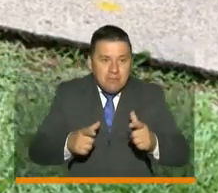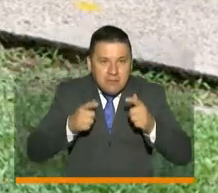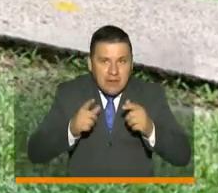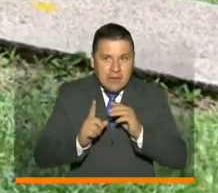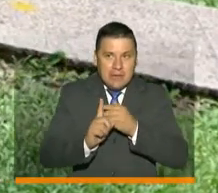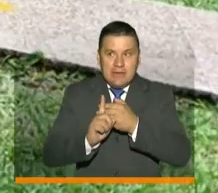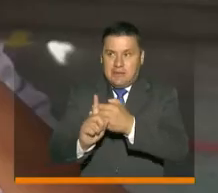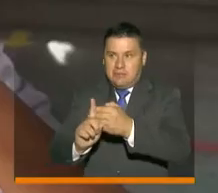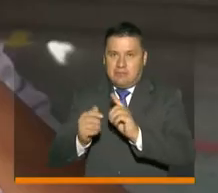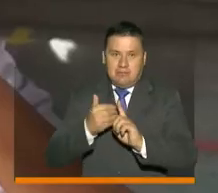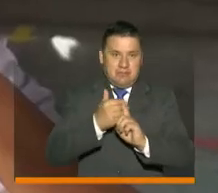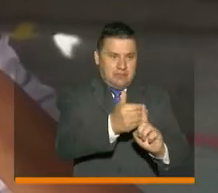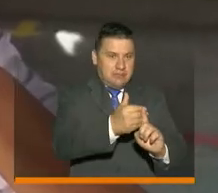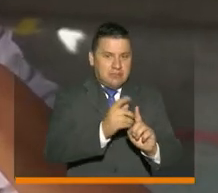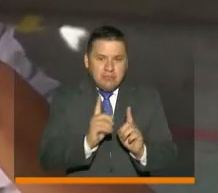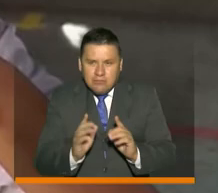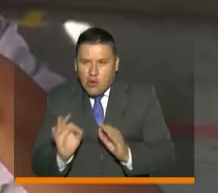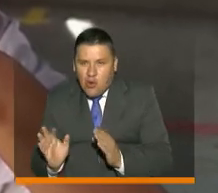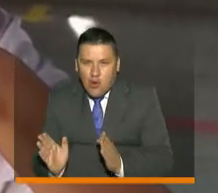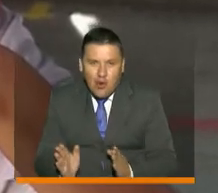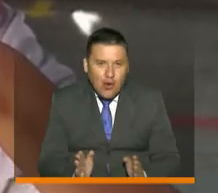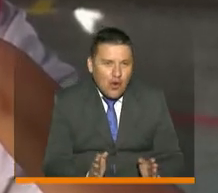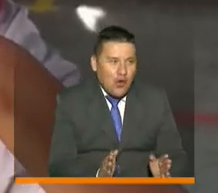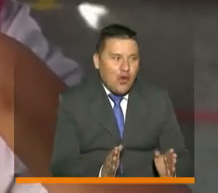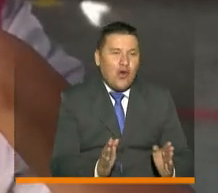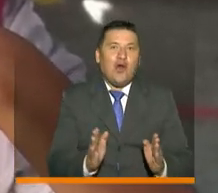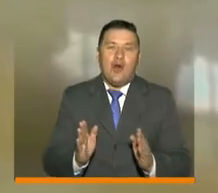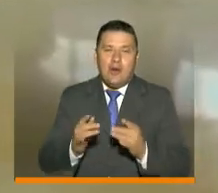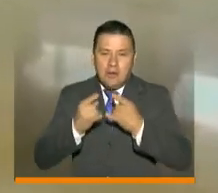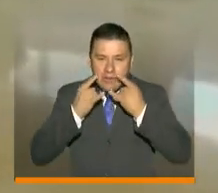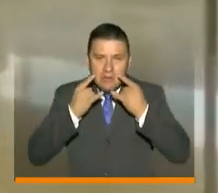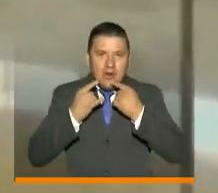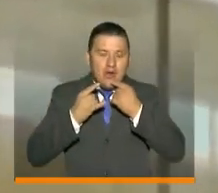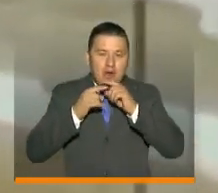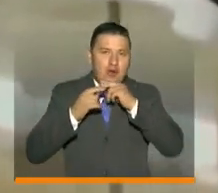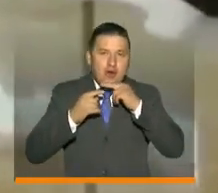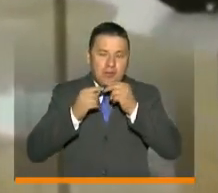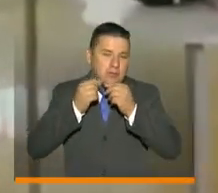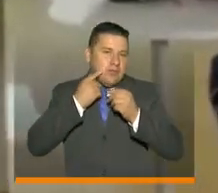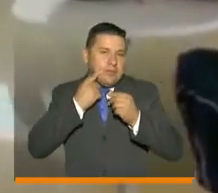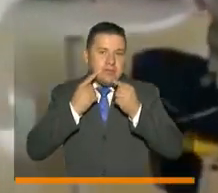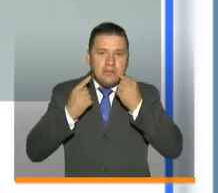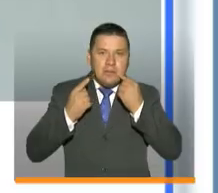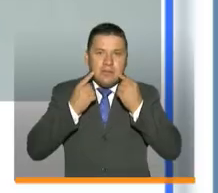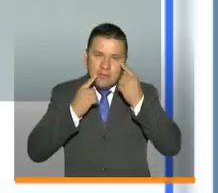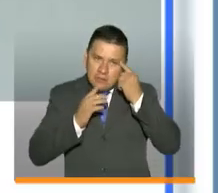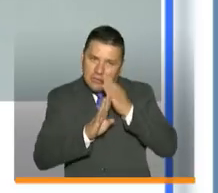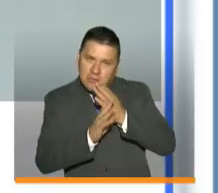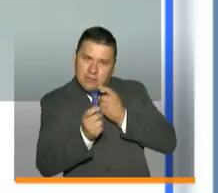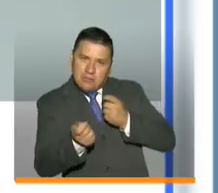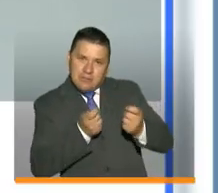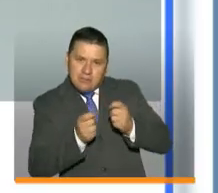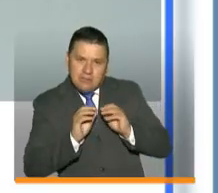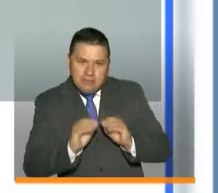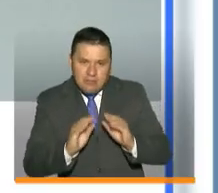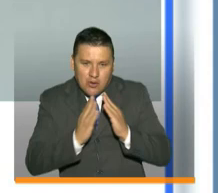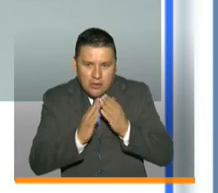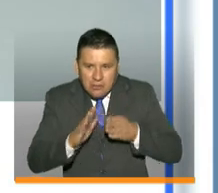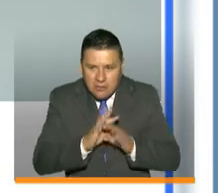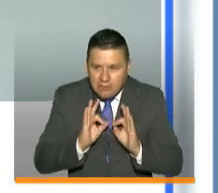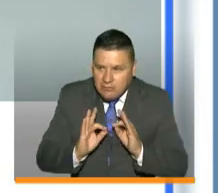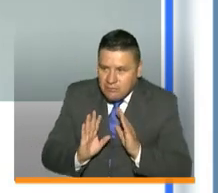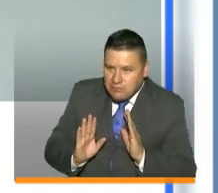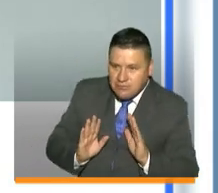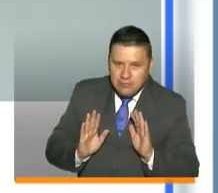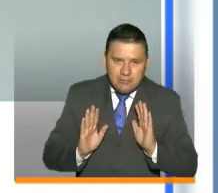distancia, están protegiendo y llevarán un sticker de color rojo. Esta es la estrategia que utilizamos para que